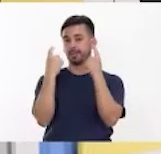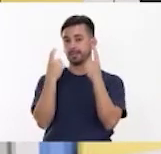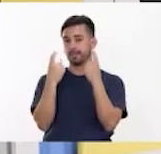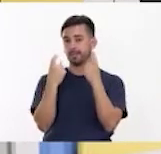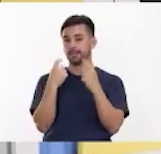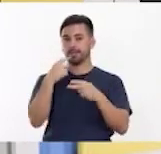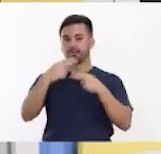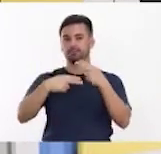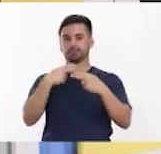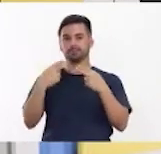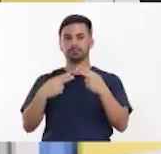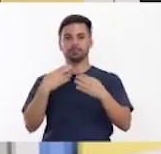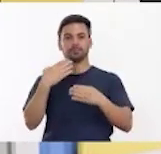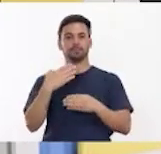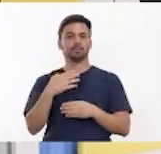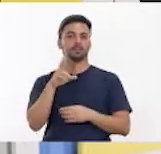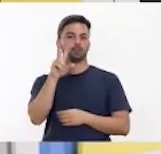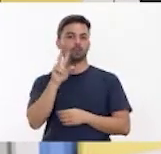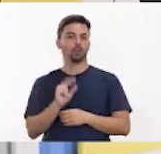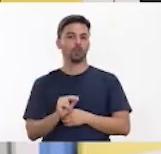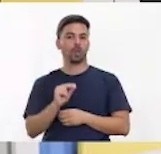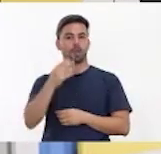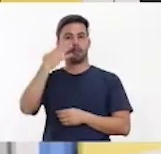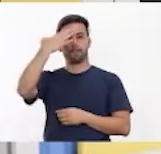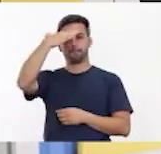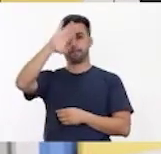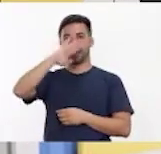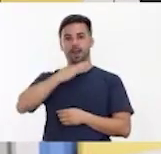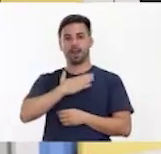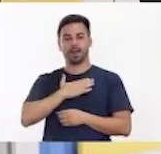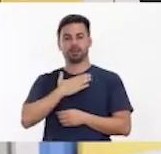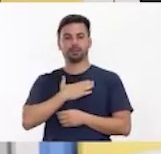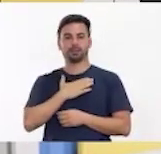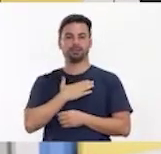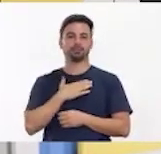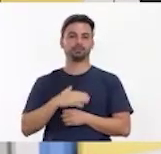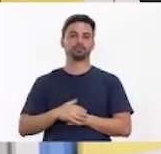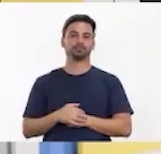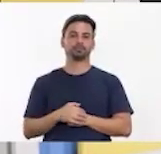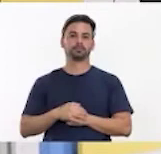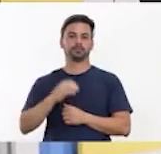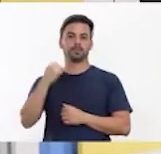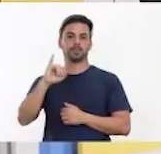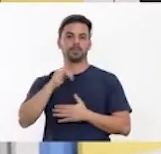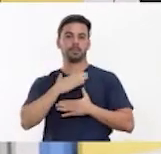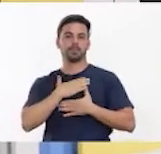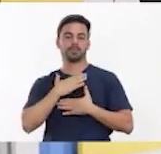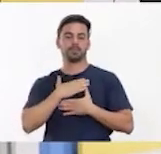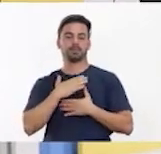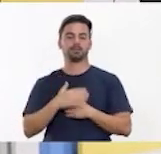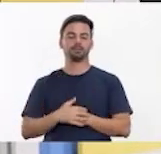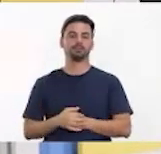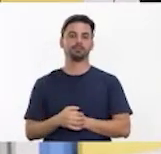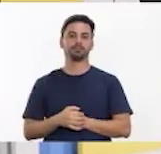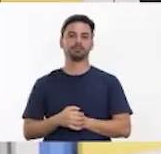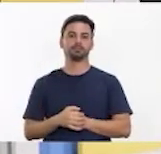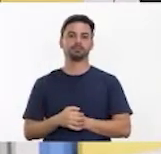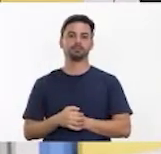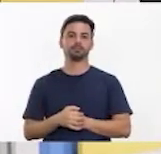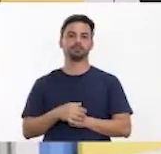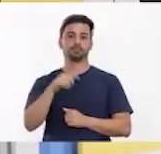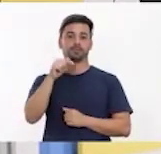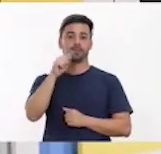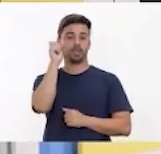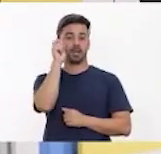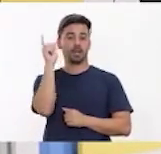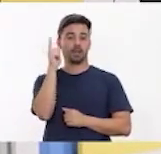la patria, de construir la nación, o sea, alcanzar la independencia. Y bajo este